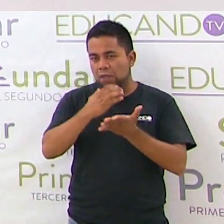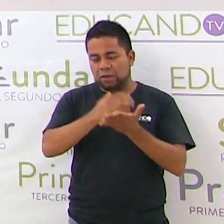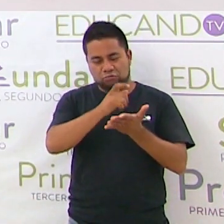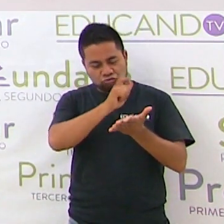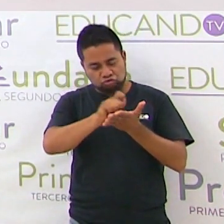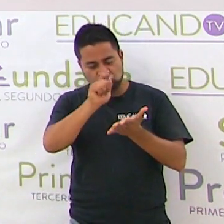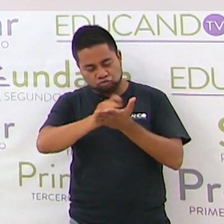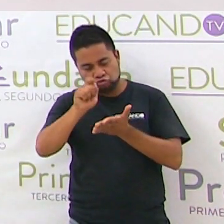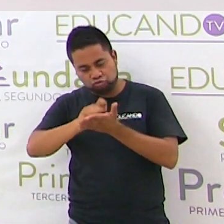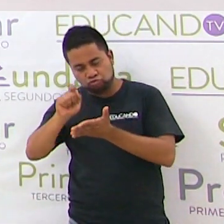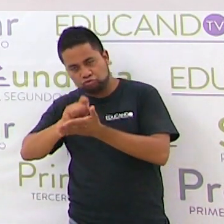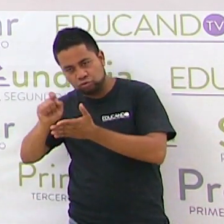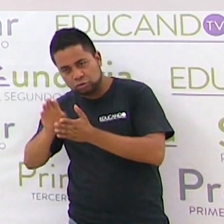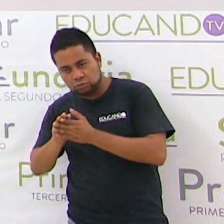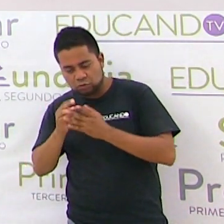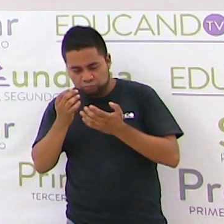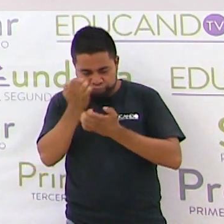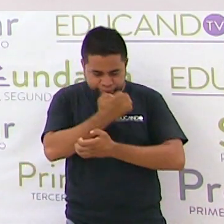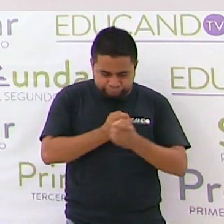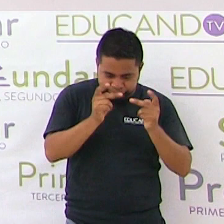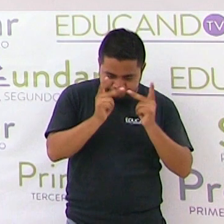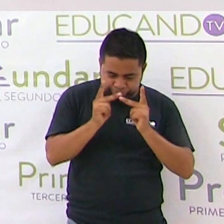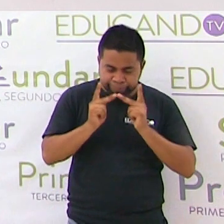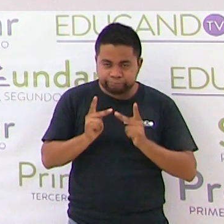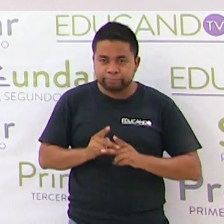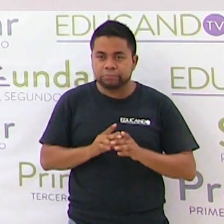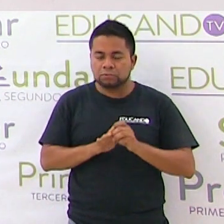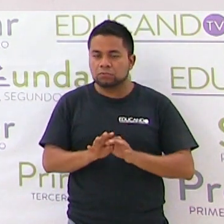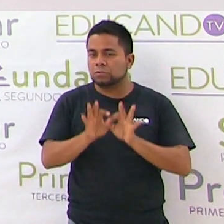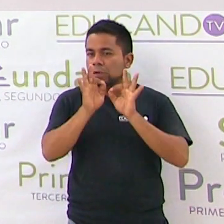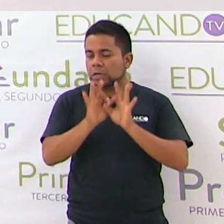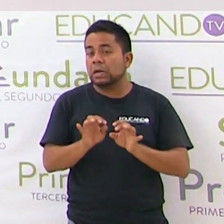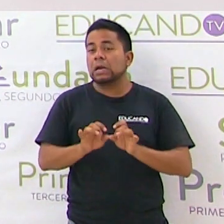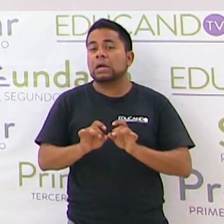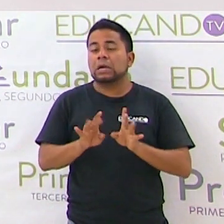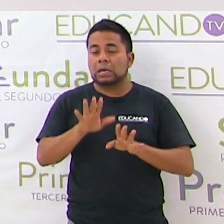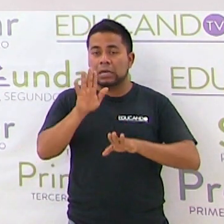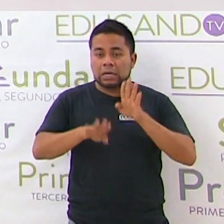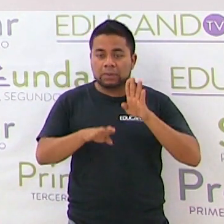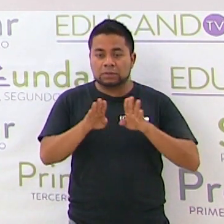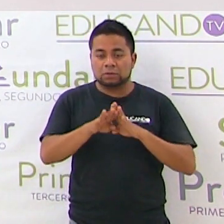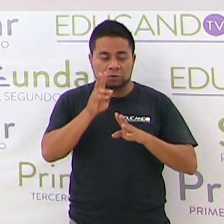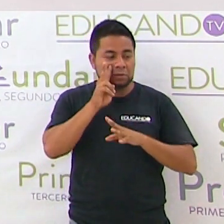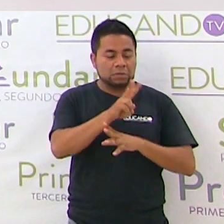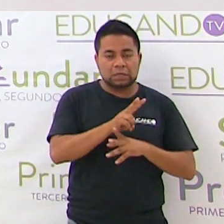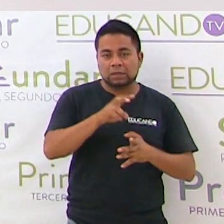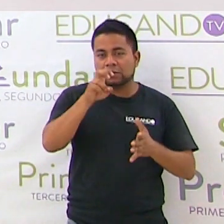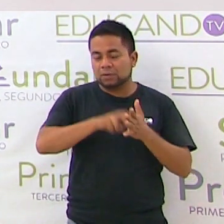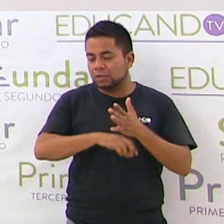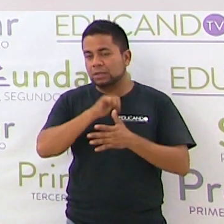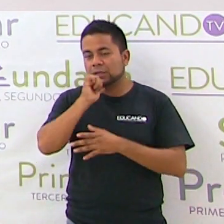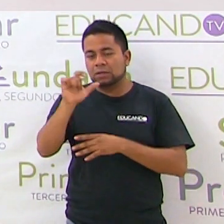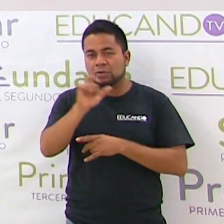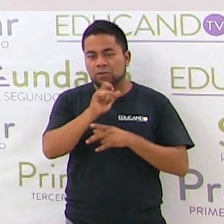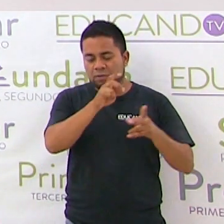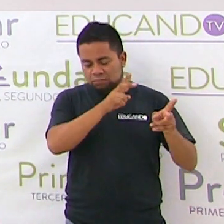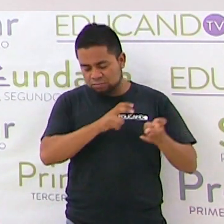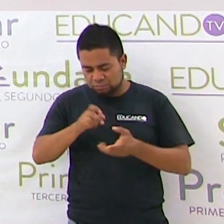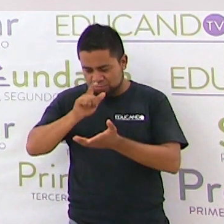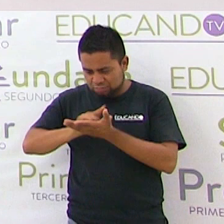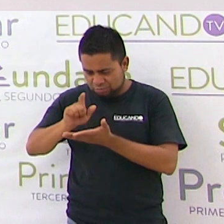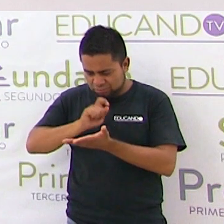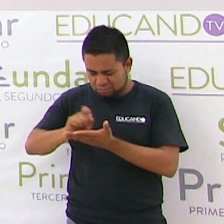pero verificando que no se me vaya a ir por ahí, porque a veces lo vemos, lo corregimos, y cuando estamos pasando en